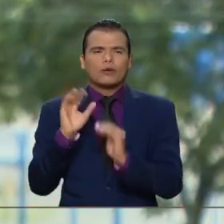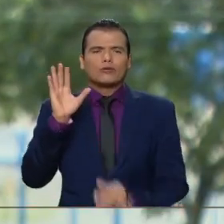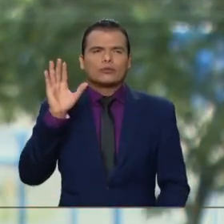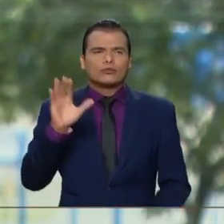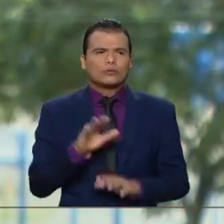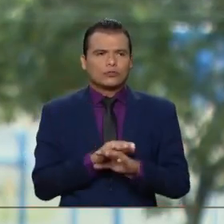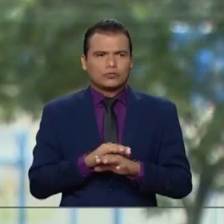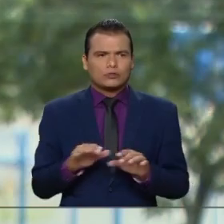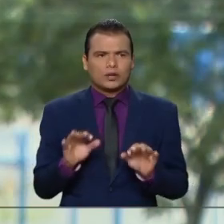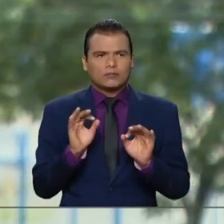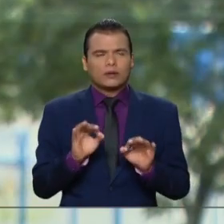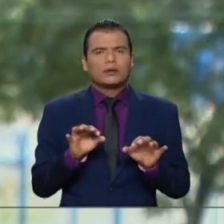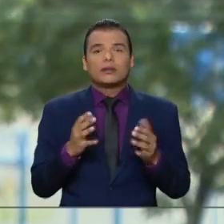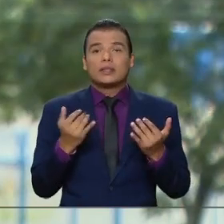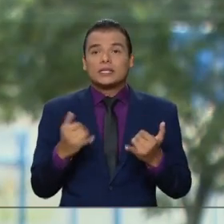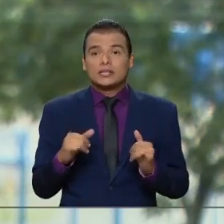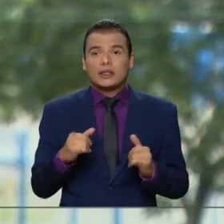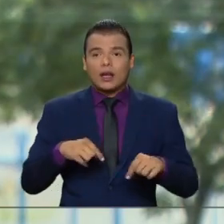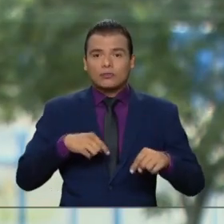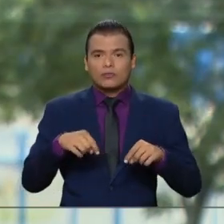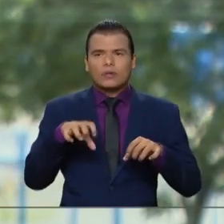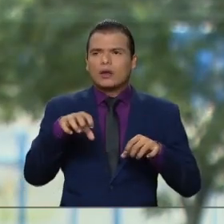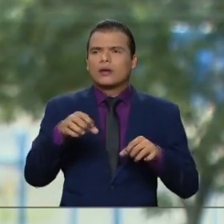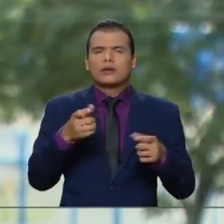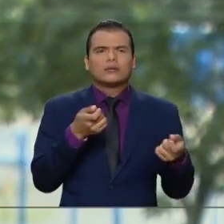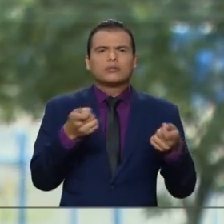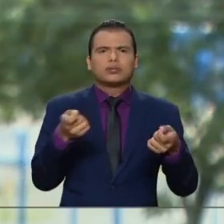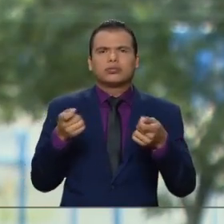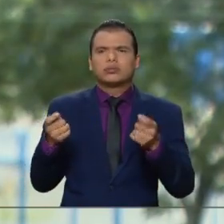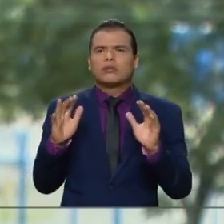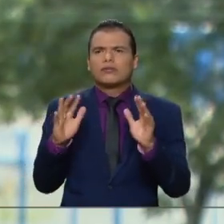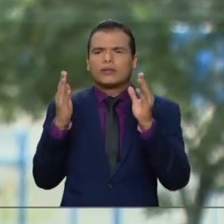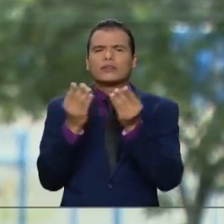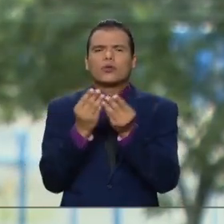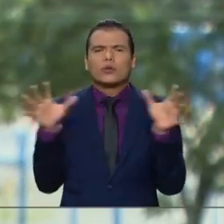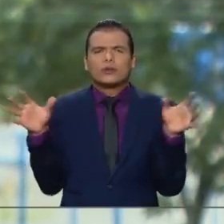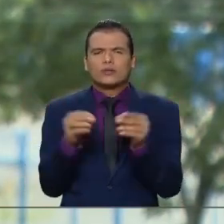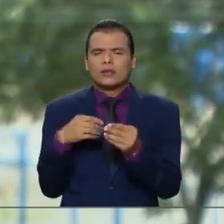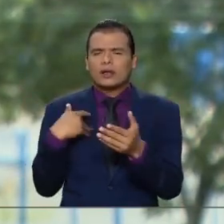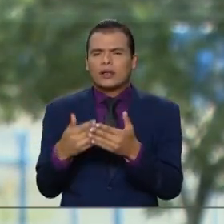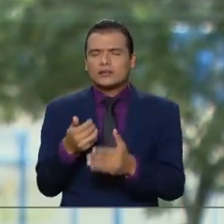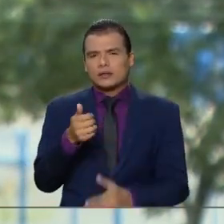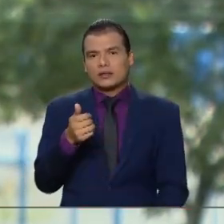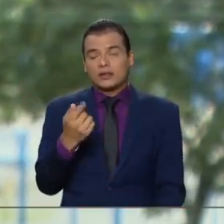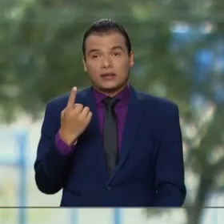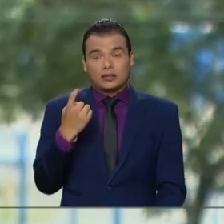Son 10 fiestas las que han intervenido las autoridades durante este año. La de anoche